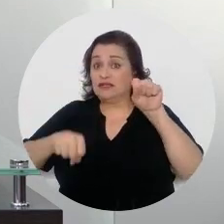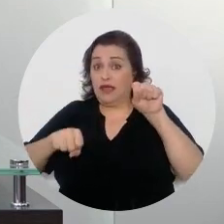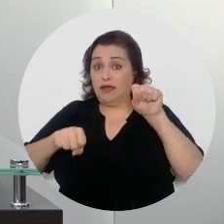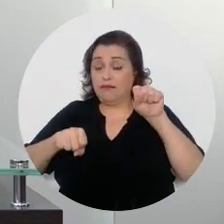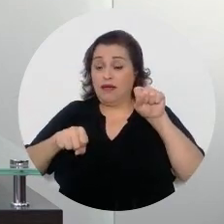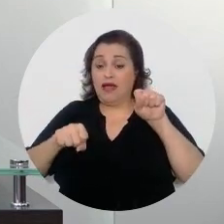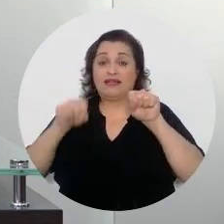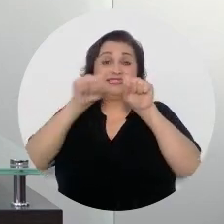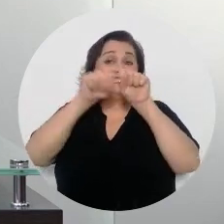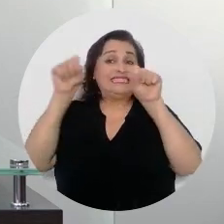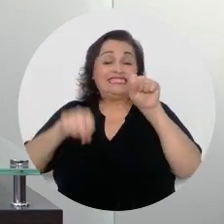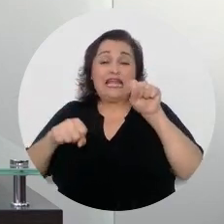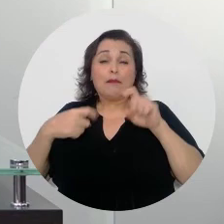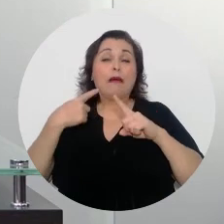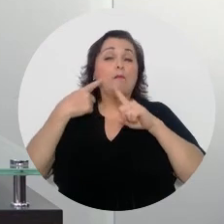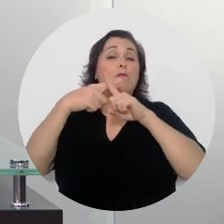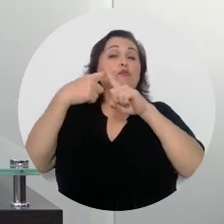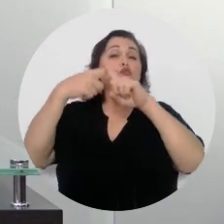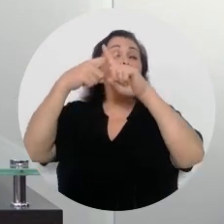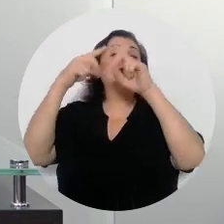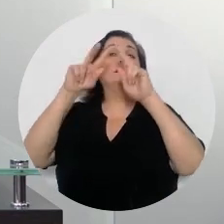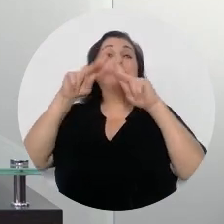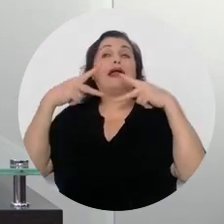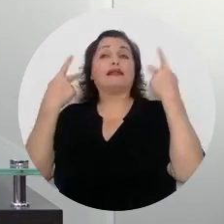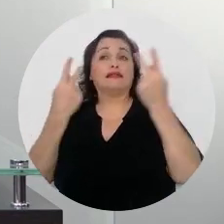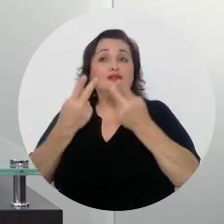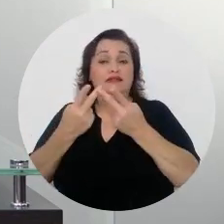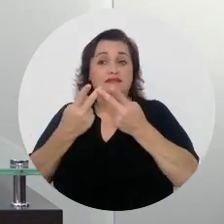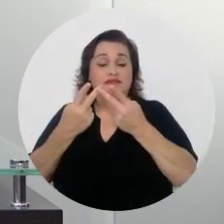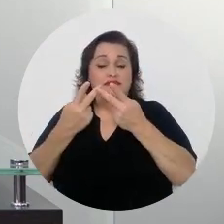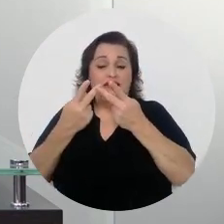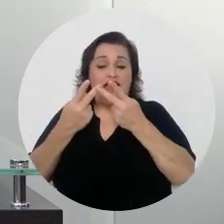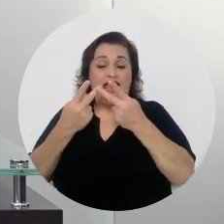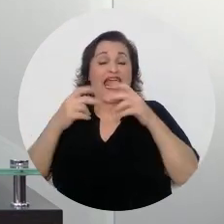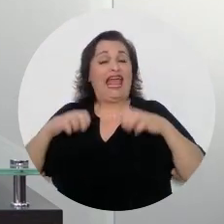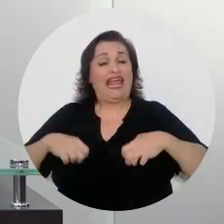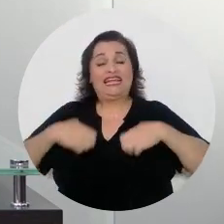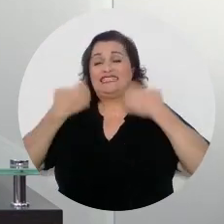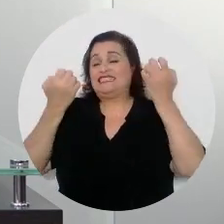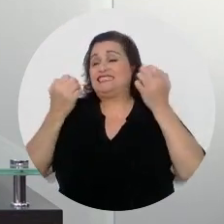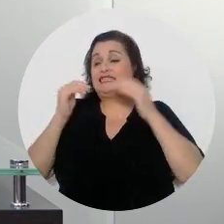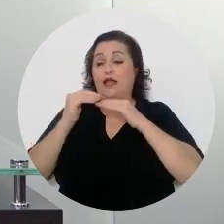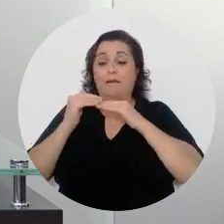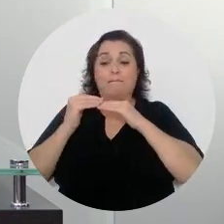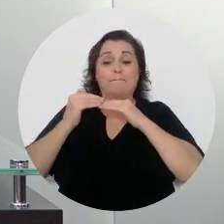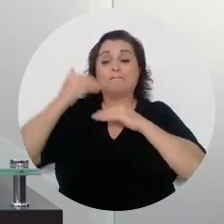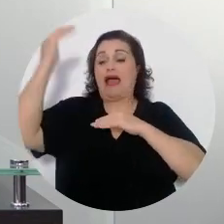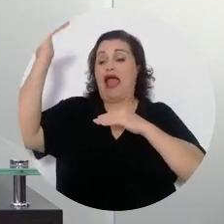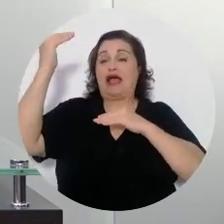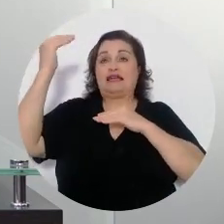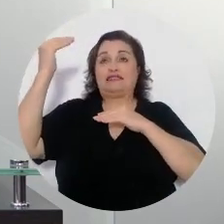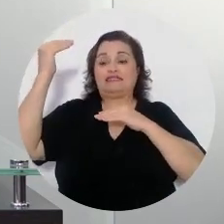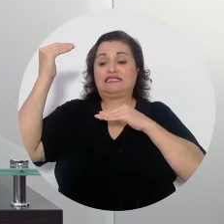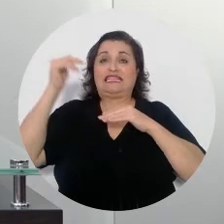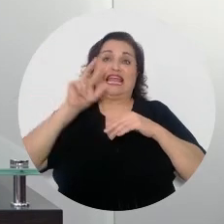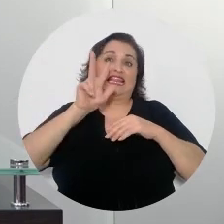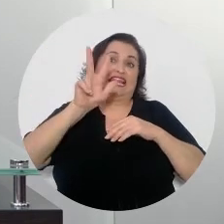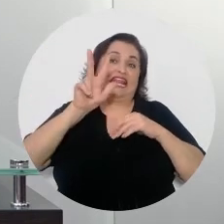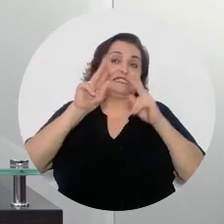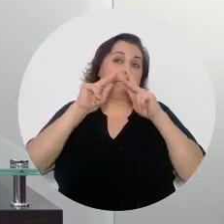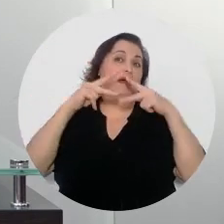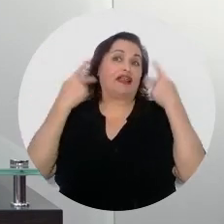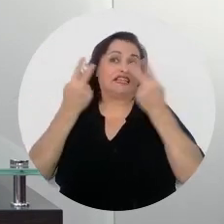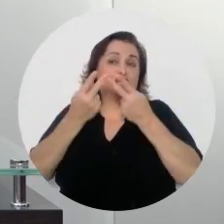Y nuestro sistema, al ser un sistema multipartidista, es decir, donde existen más